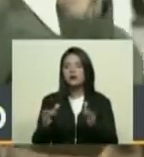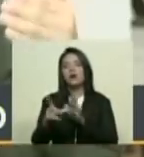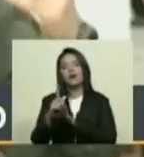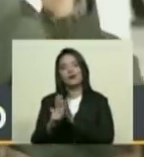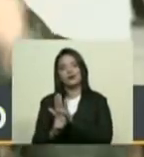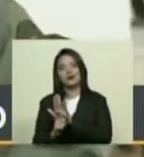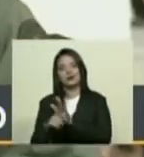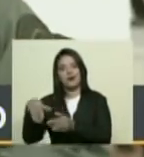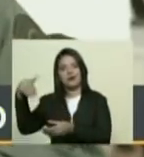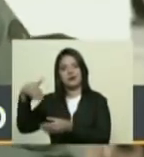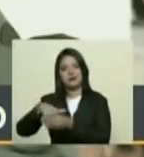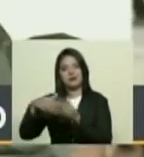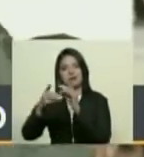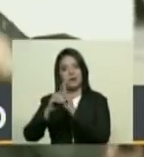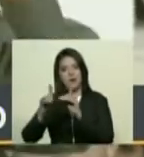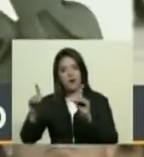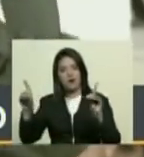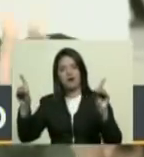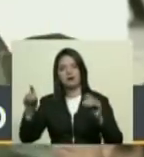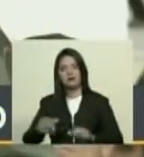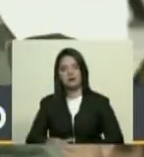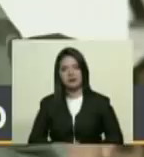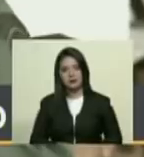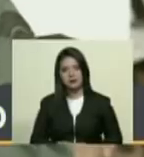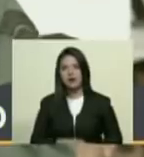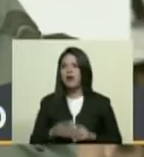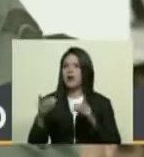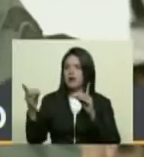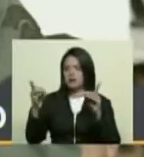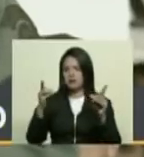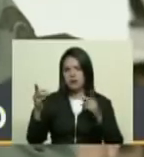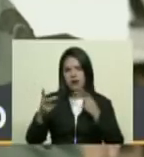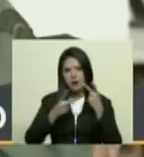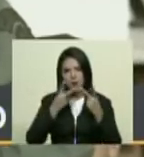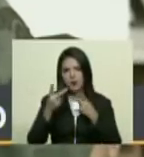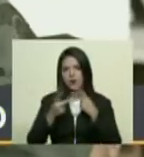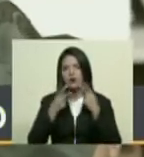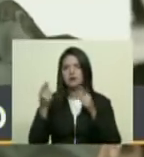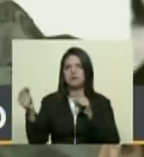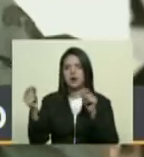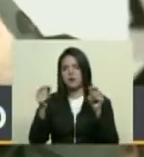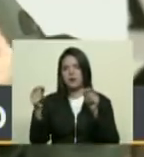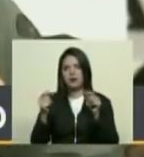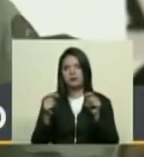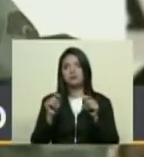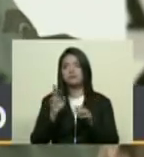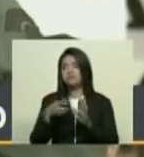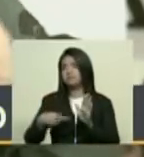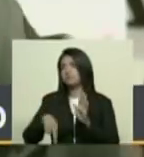democrática, electoral, a través del diálogo político, que son